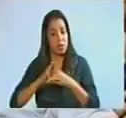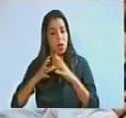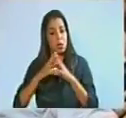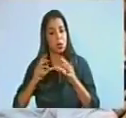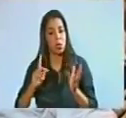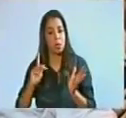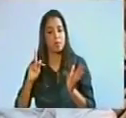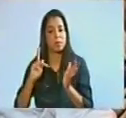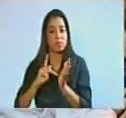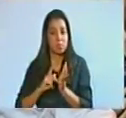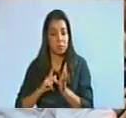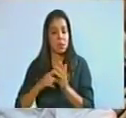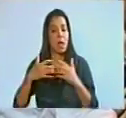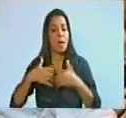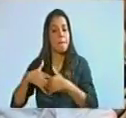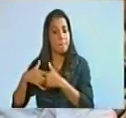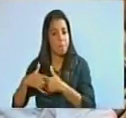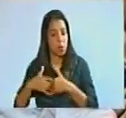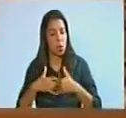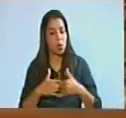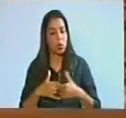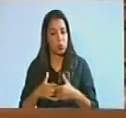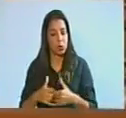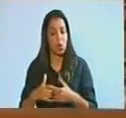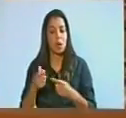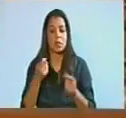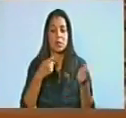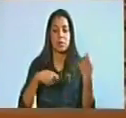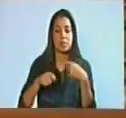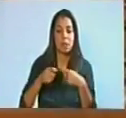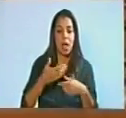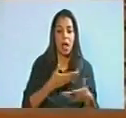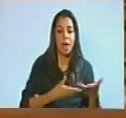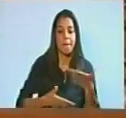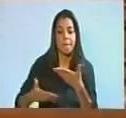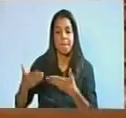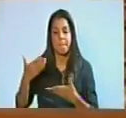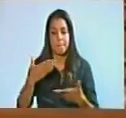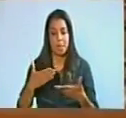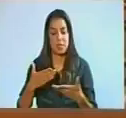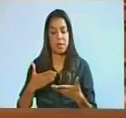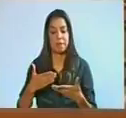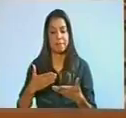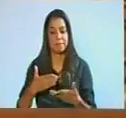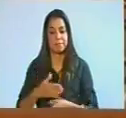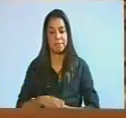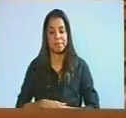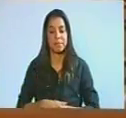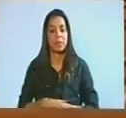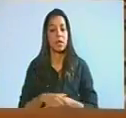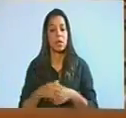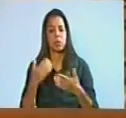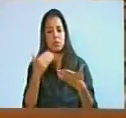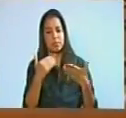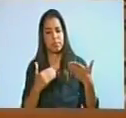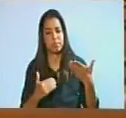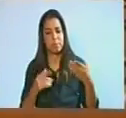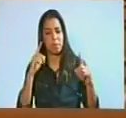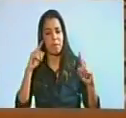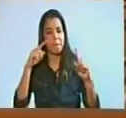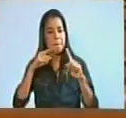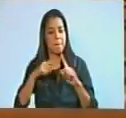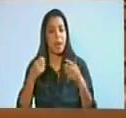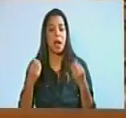que intervienen en la producción, distribución y comercialización. Todo ello en función de